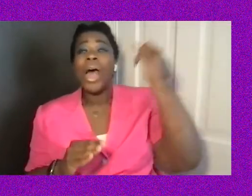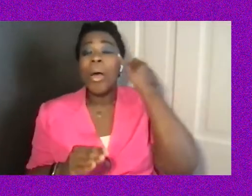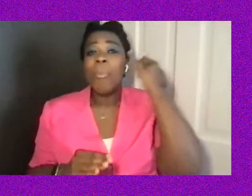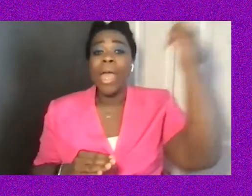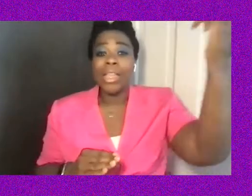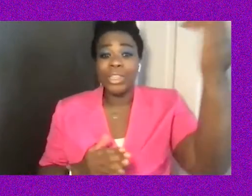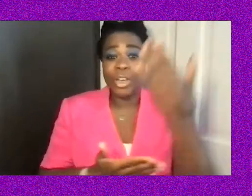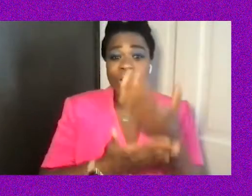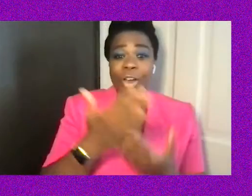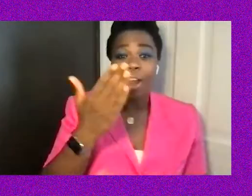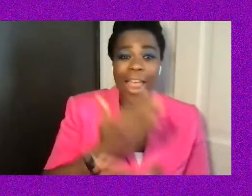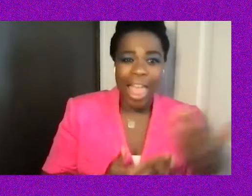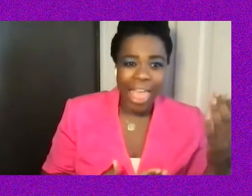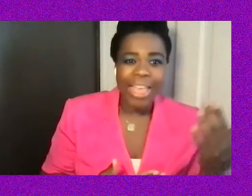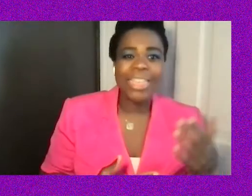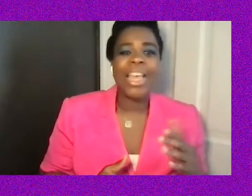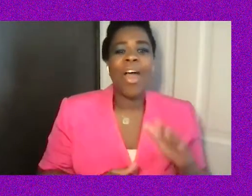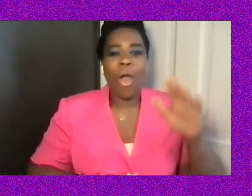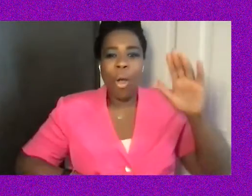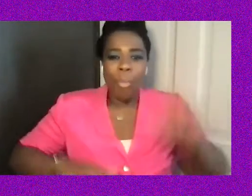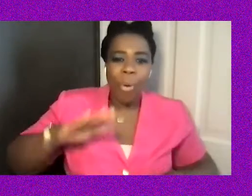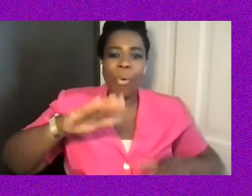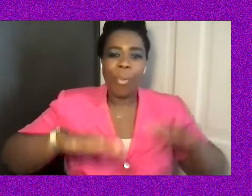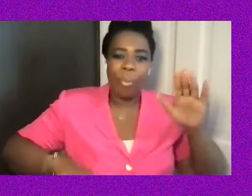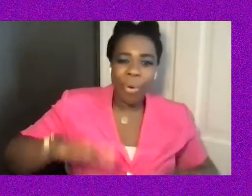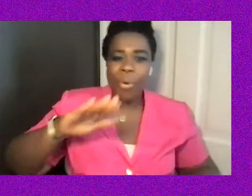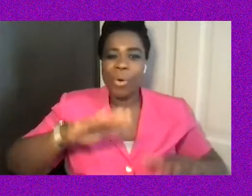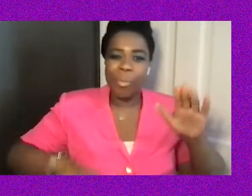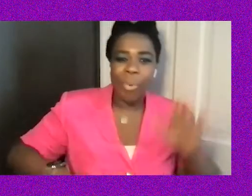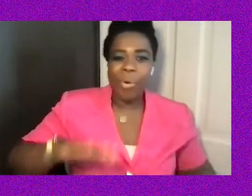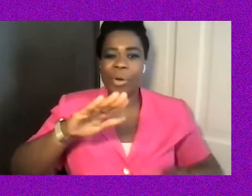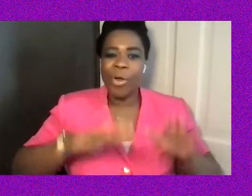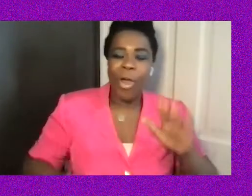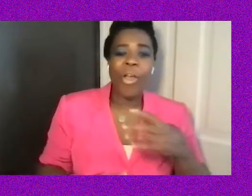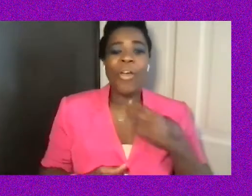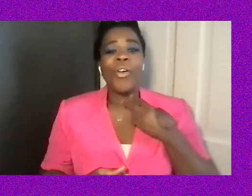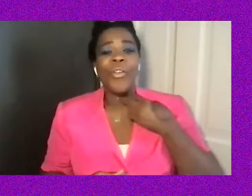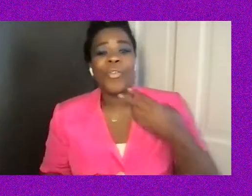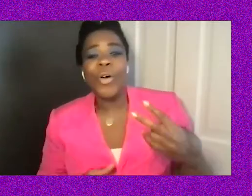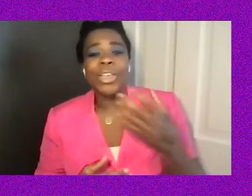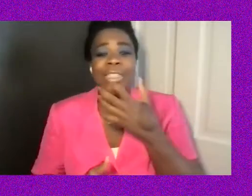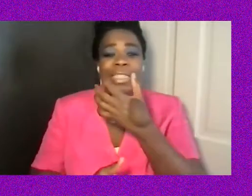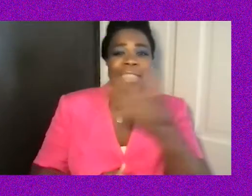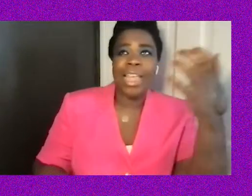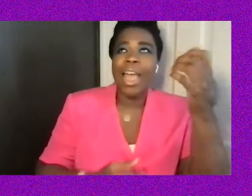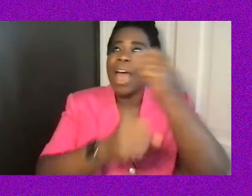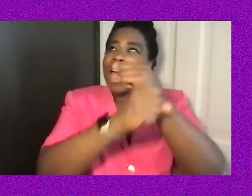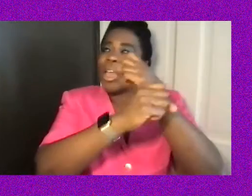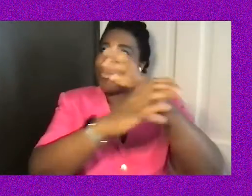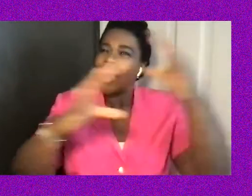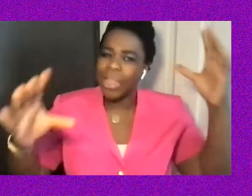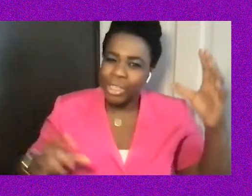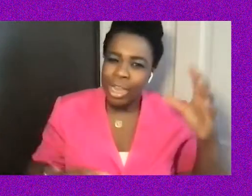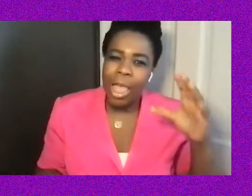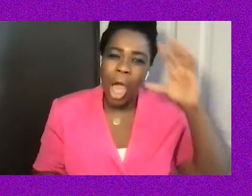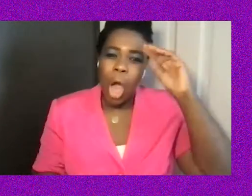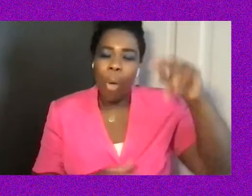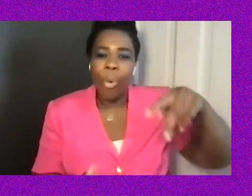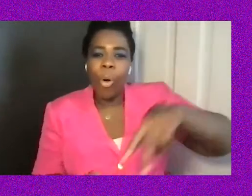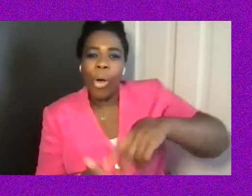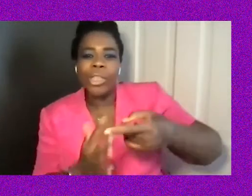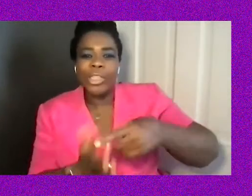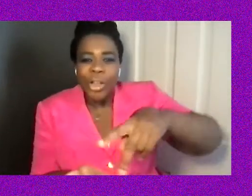la ciudad yo le puedo imaginar las manos de ella, cómo se pega su voz, cómo se